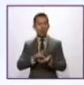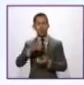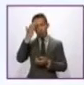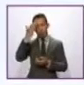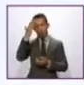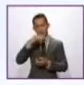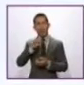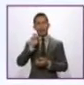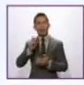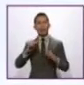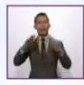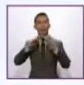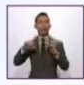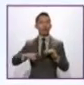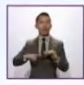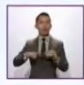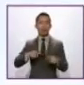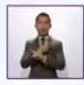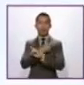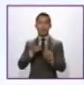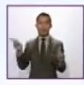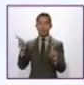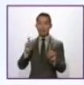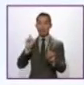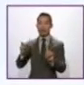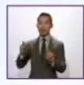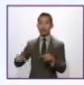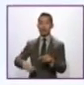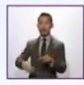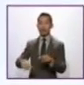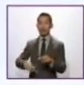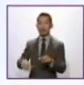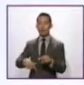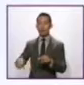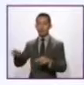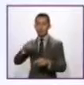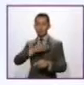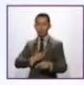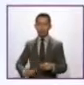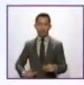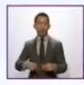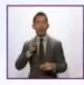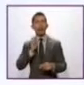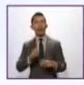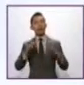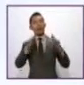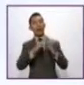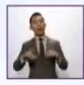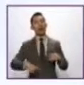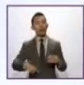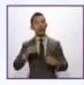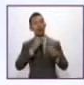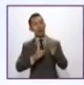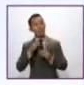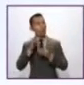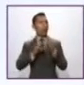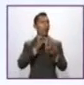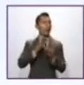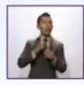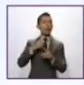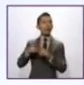de Gobierno. Es diferente de Palacio de Gobierno, y en la Casa de Gobierno, que solo es para comidas y algunas celebraciones de